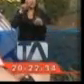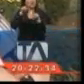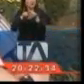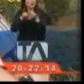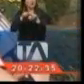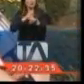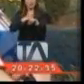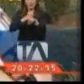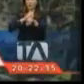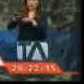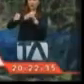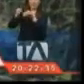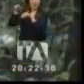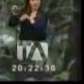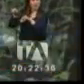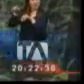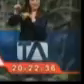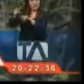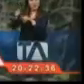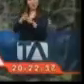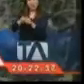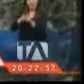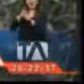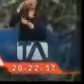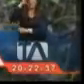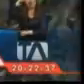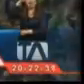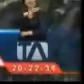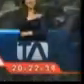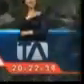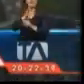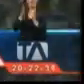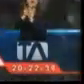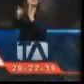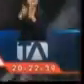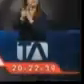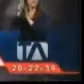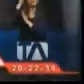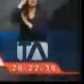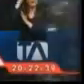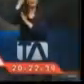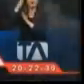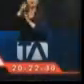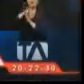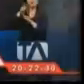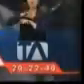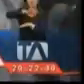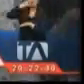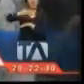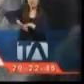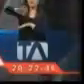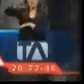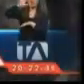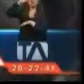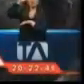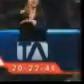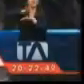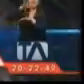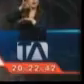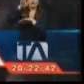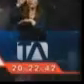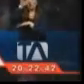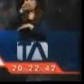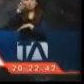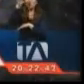del territorio que se conoce. Militares expertos en montaña rastrean la zona desde las 5 de la madrugada sin obtener resultados